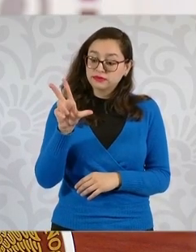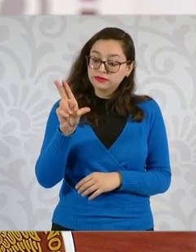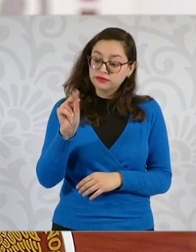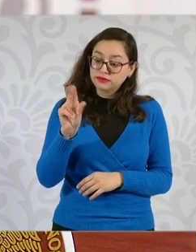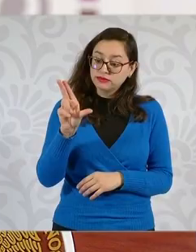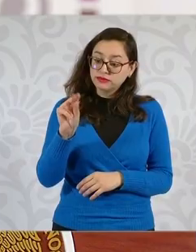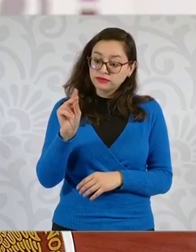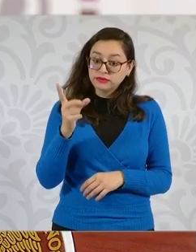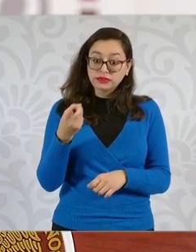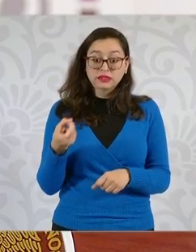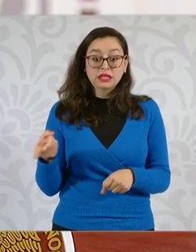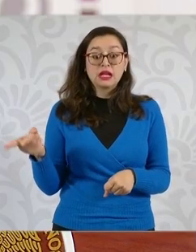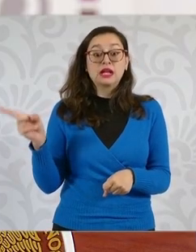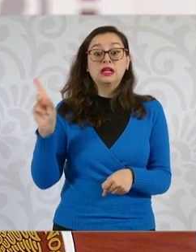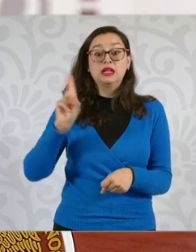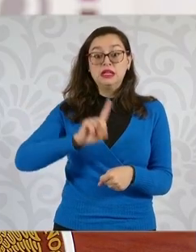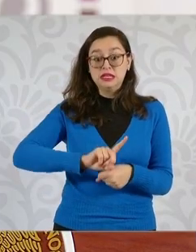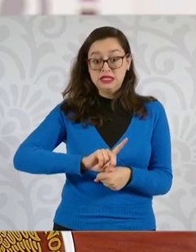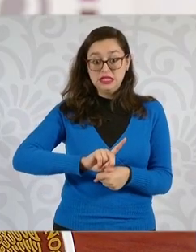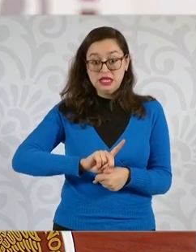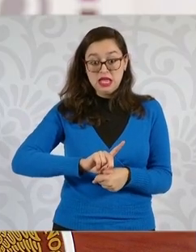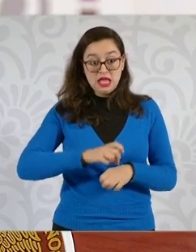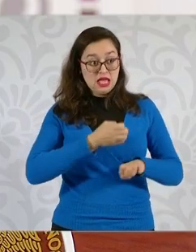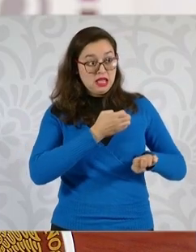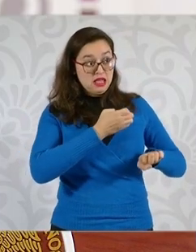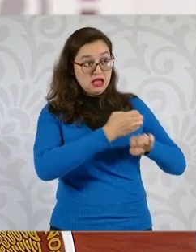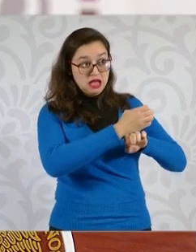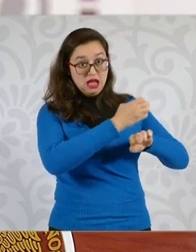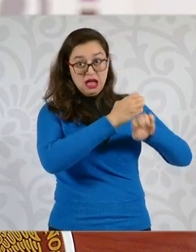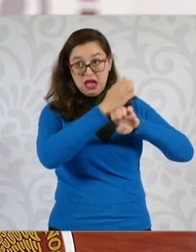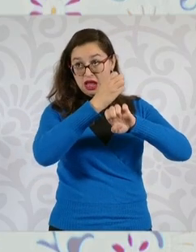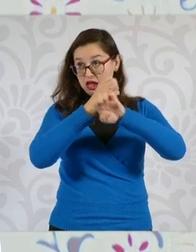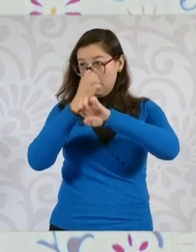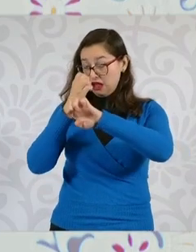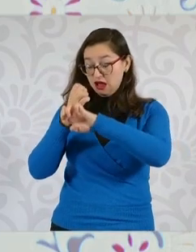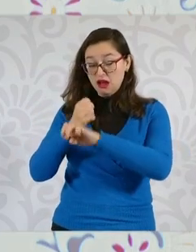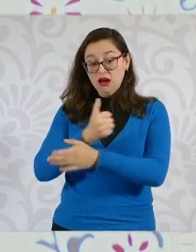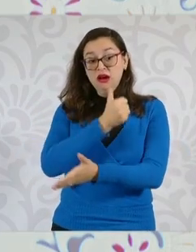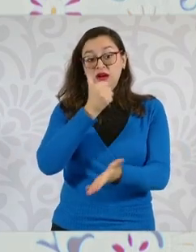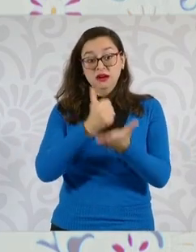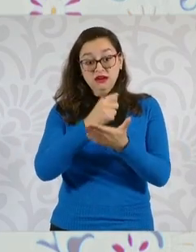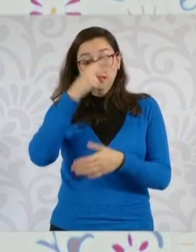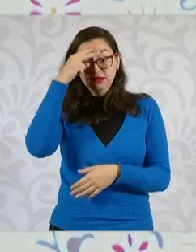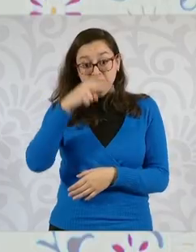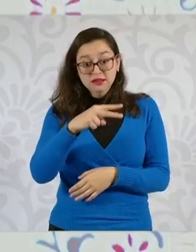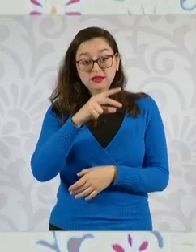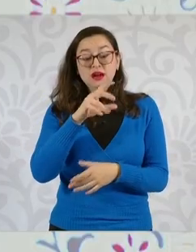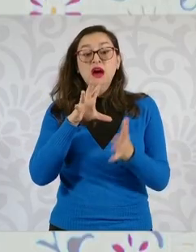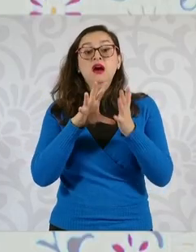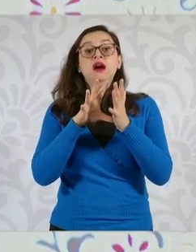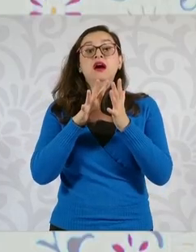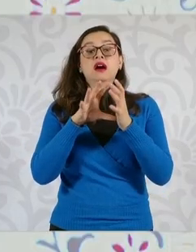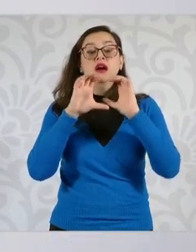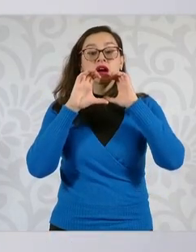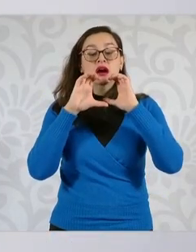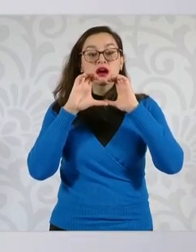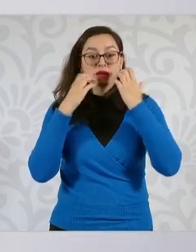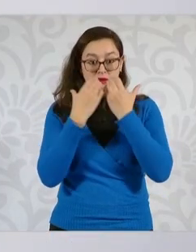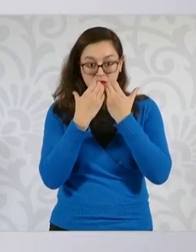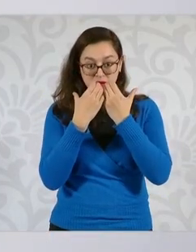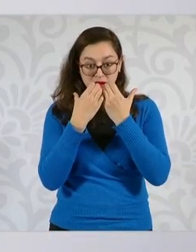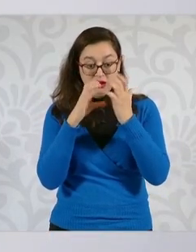días los estados y la Ciudad de México deben cambiar sus constituciones